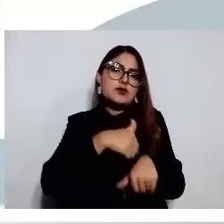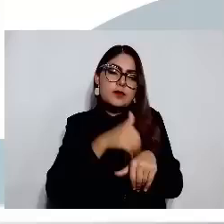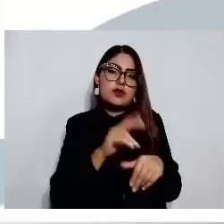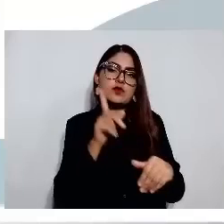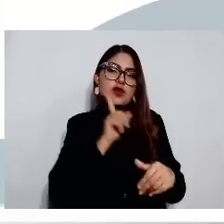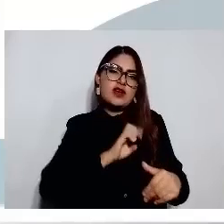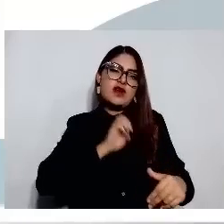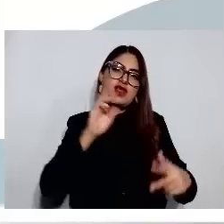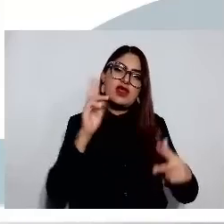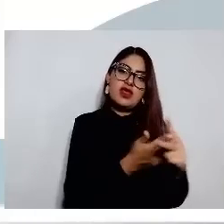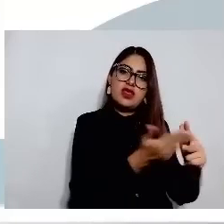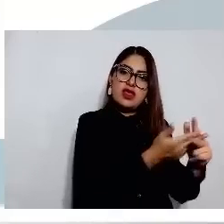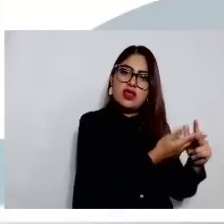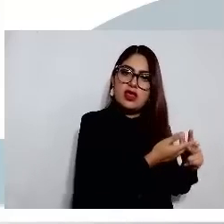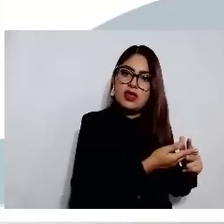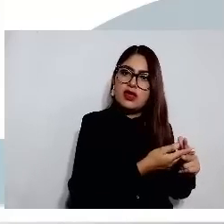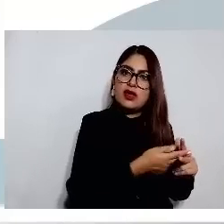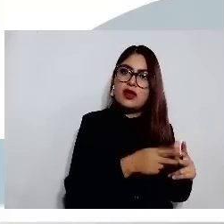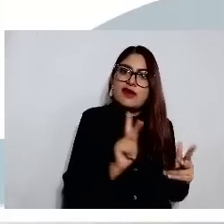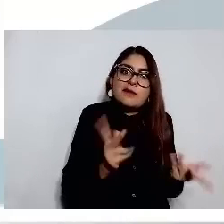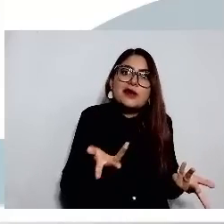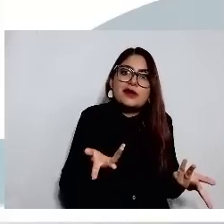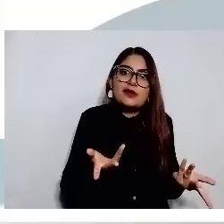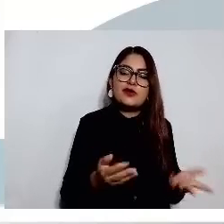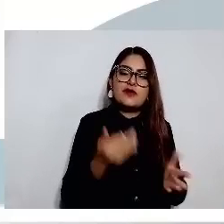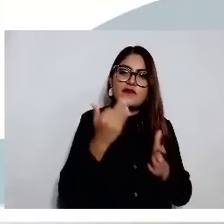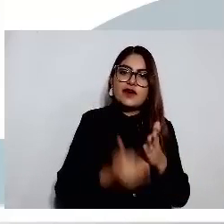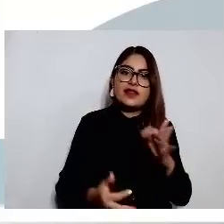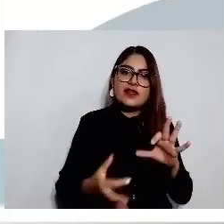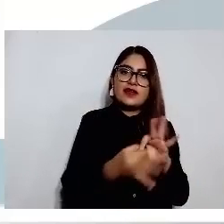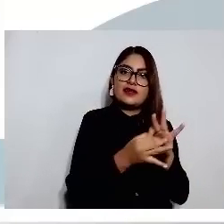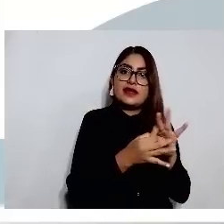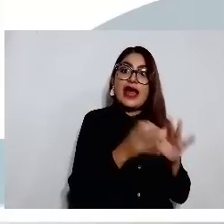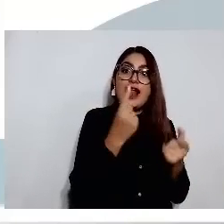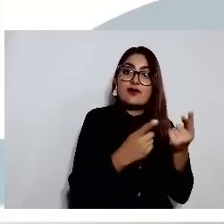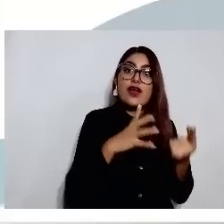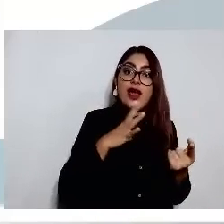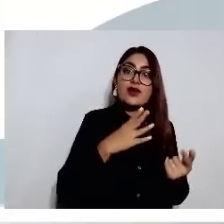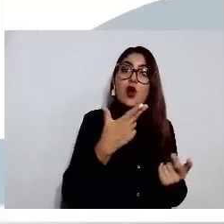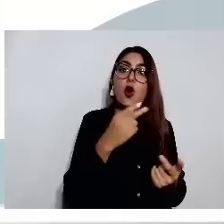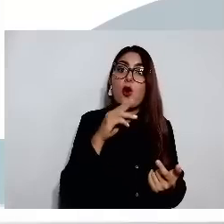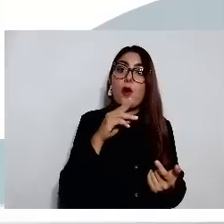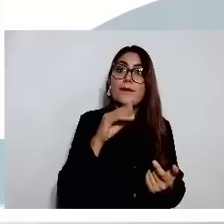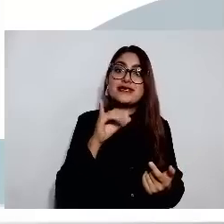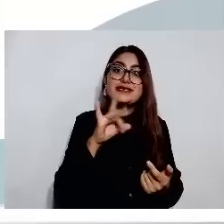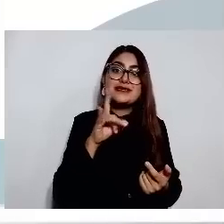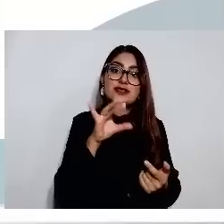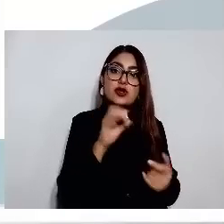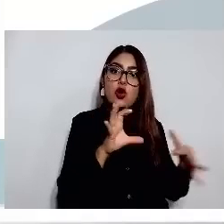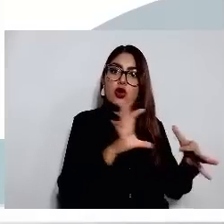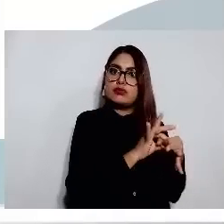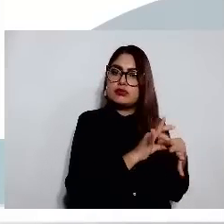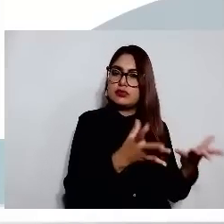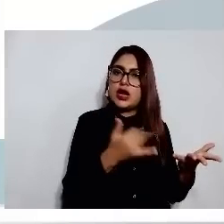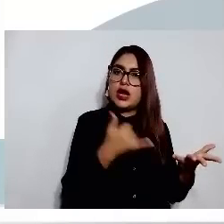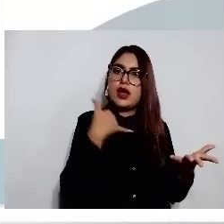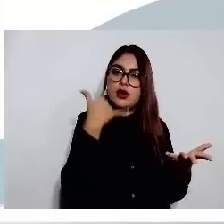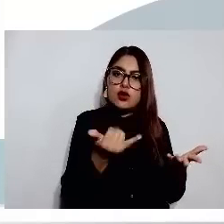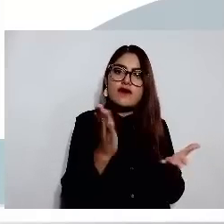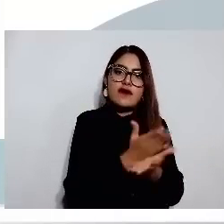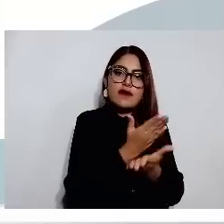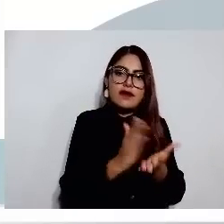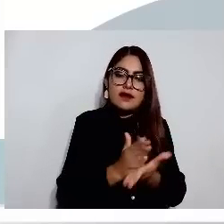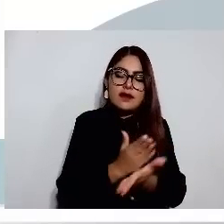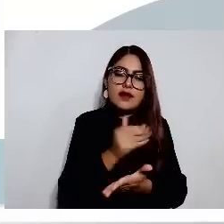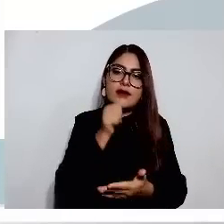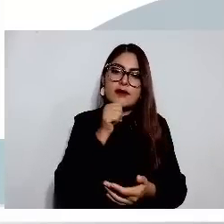homicidios. Entonces, es muy importante tener datos desagregados y hasta ahora ni siquiera se están desagregando por género, que pareciera algo básico.